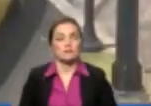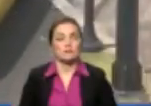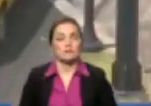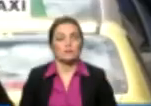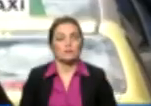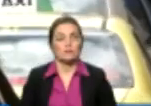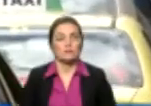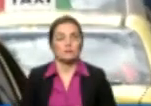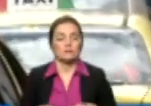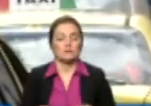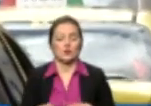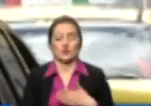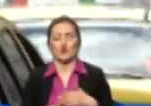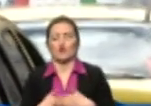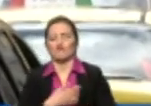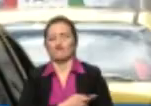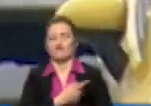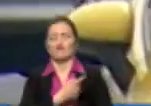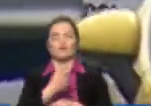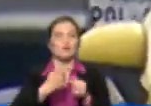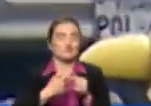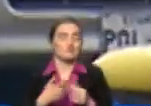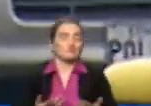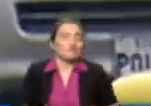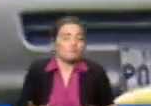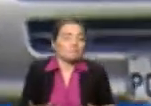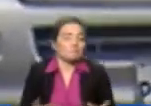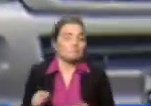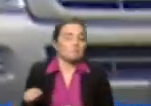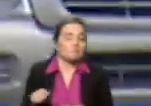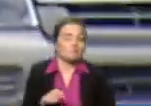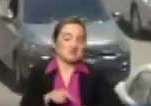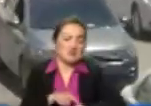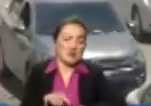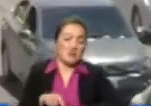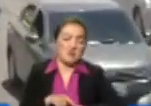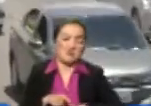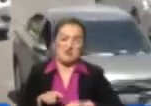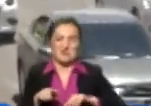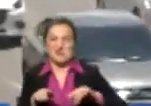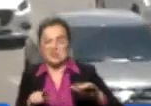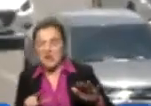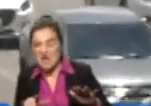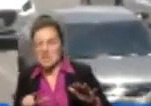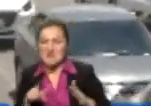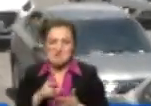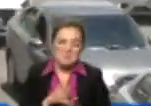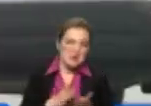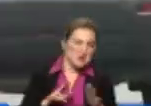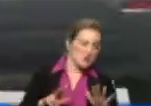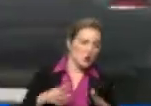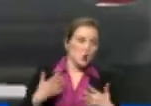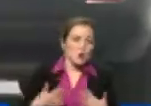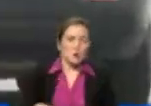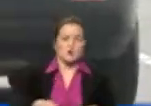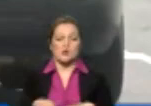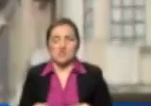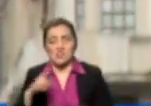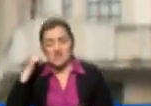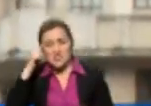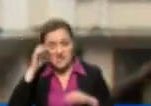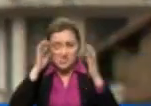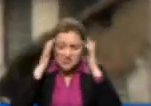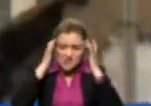Estas imágenes se repiten a diario en la capital, en especial en horas pico. Es que el tráfico se ha convertido en un verdadero dolor de cabeza para